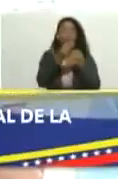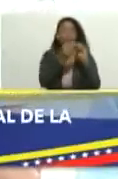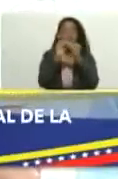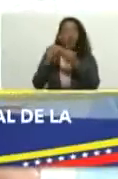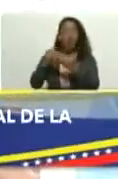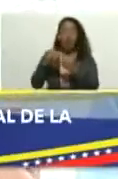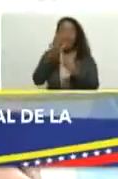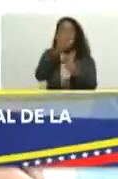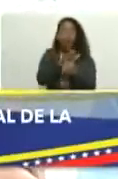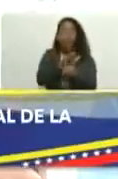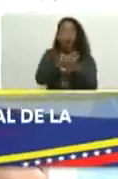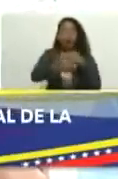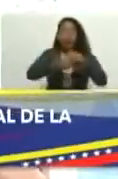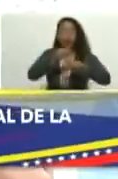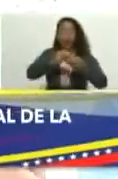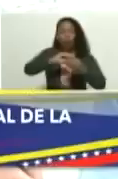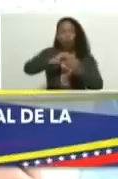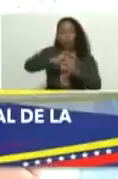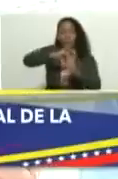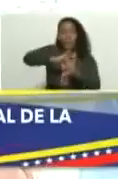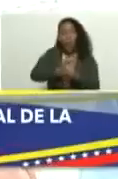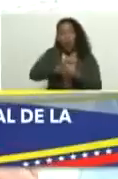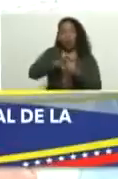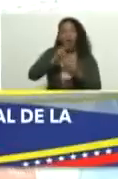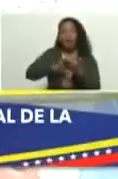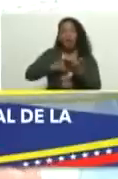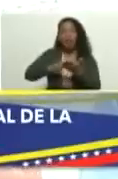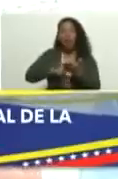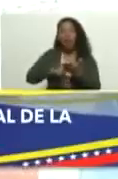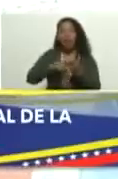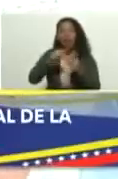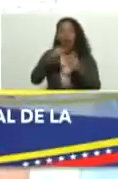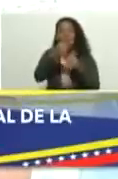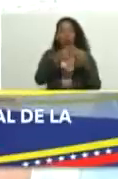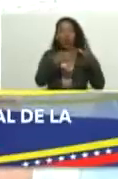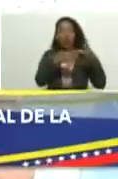3 donde elaboramos el termoformado